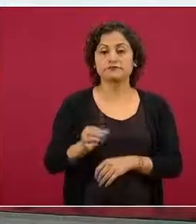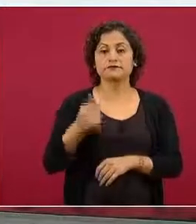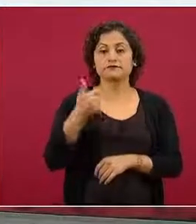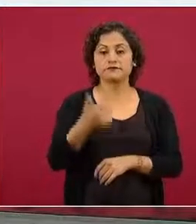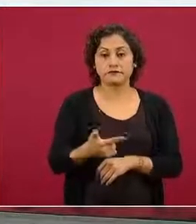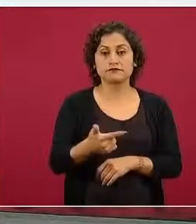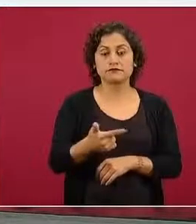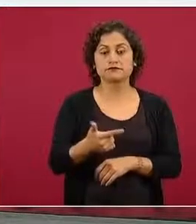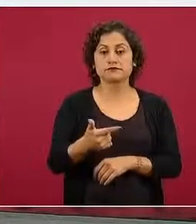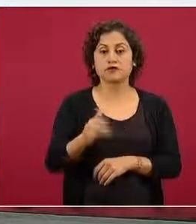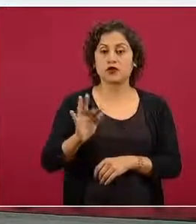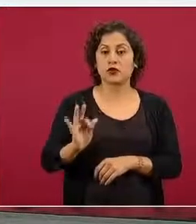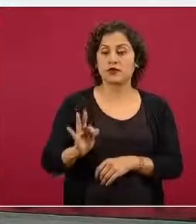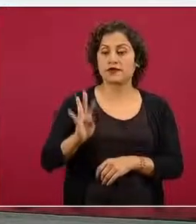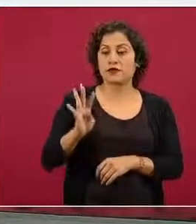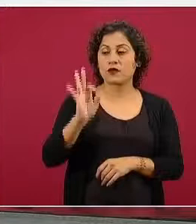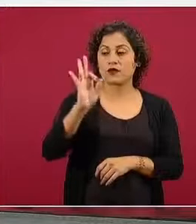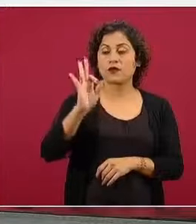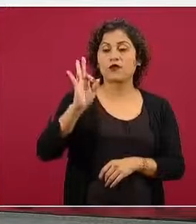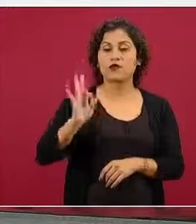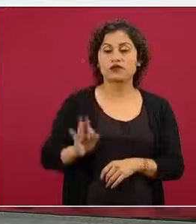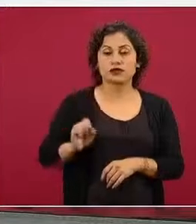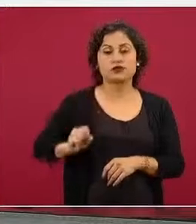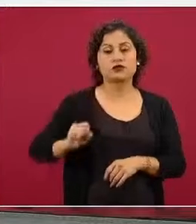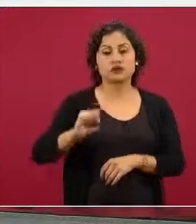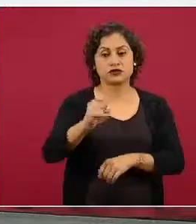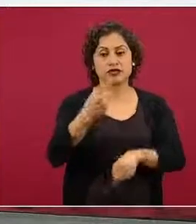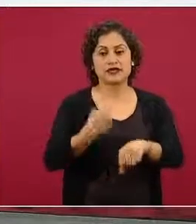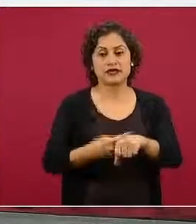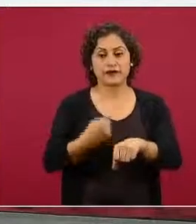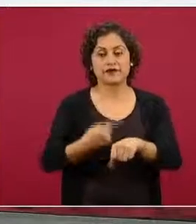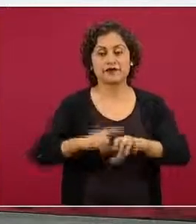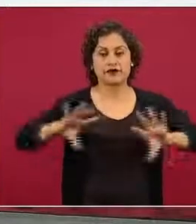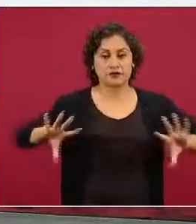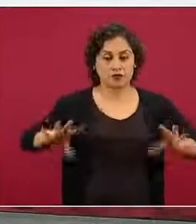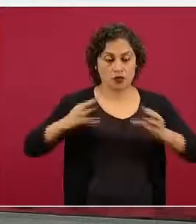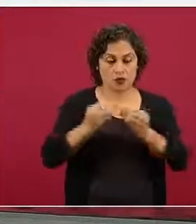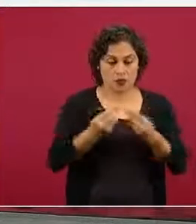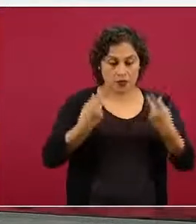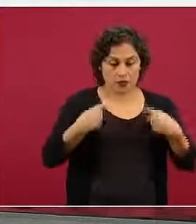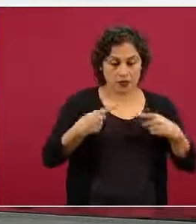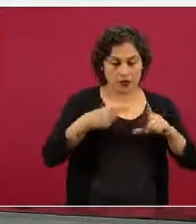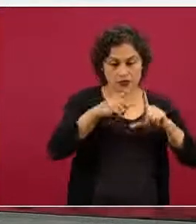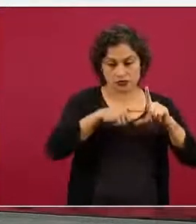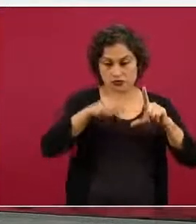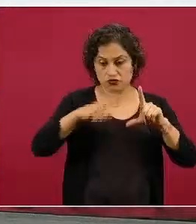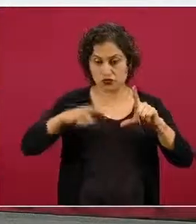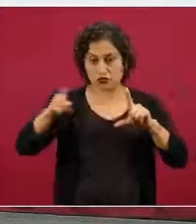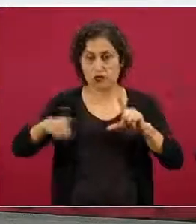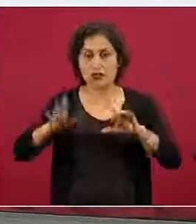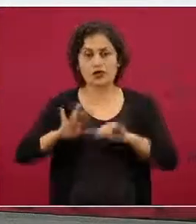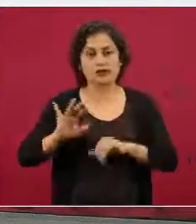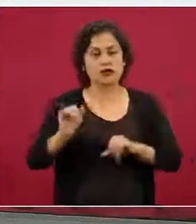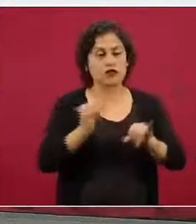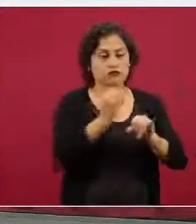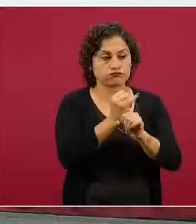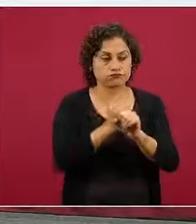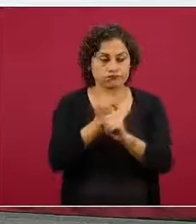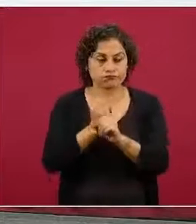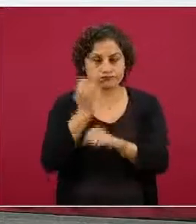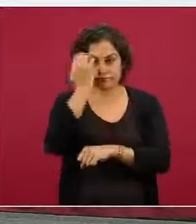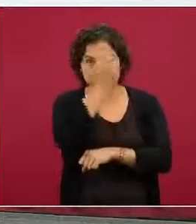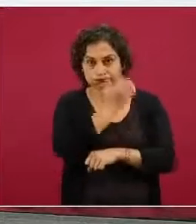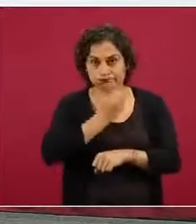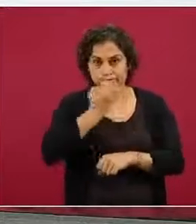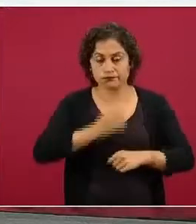del 44% al virus SARS-CoV-2 del total de personas que han sido estudiadas y que se les tomó